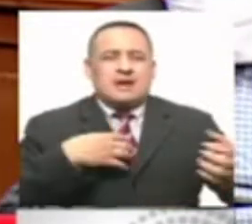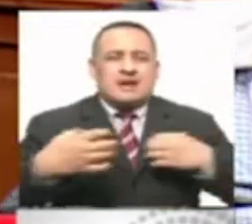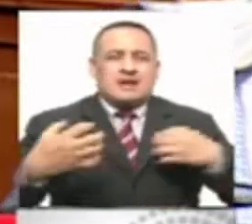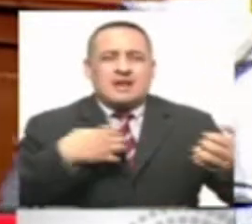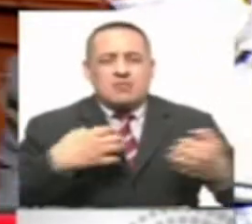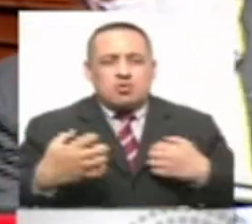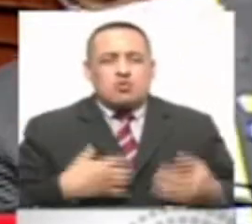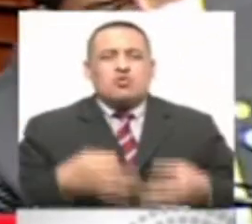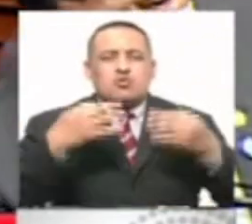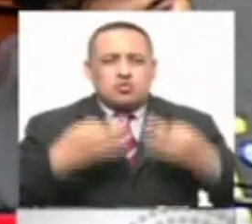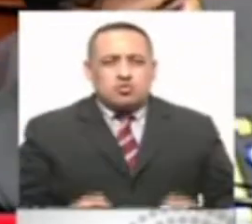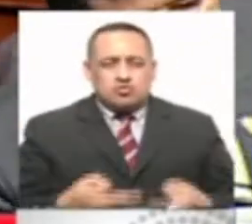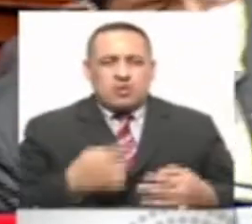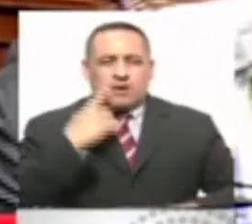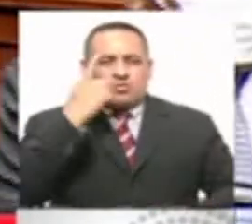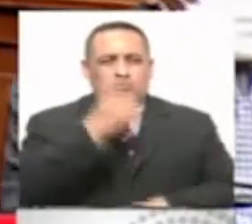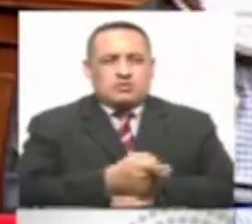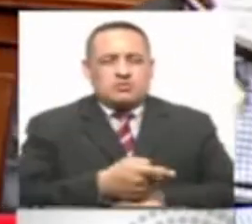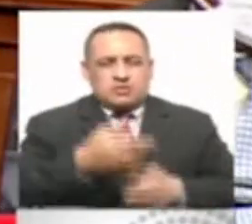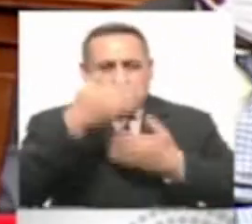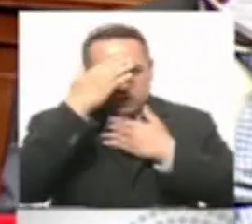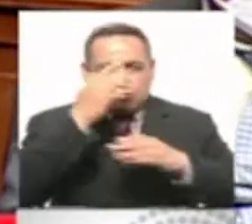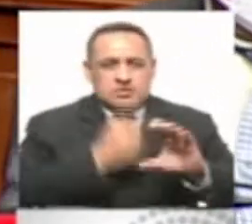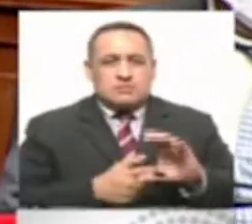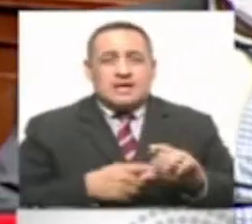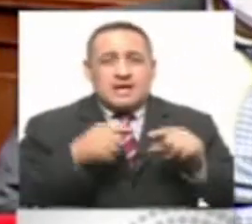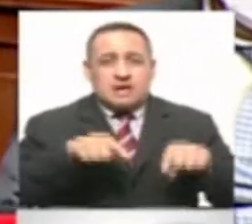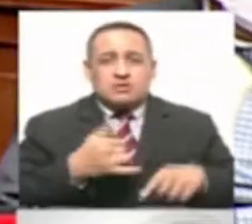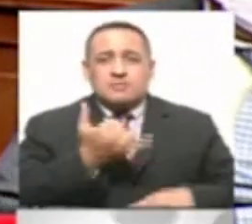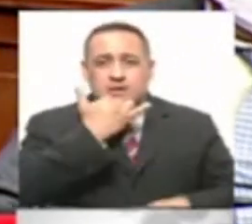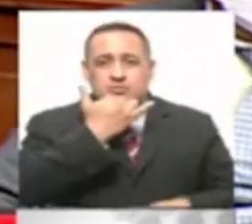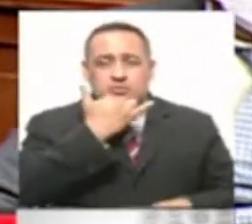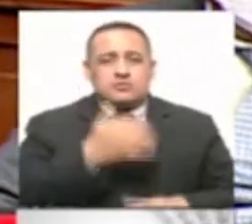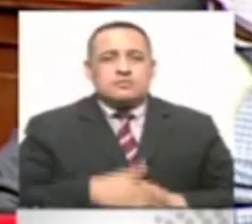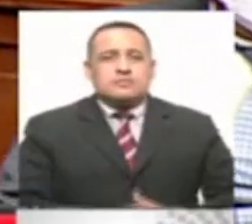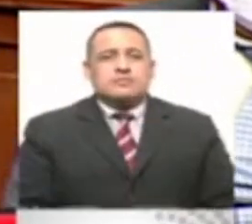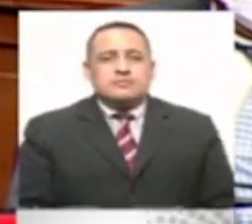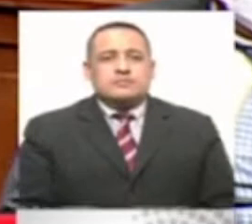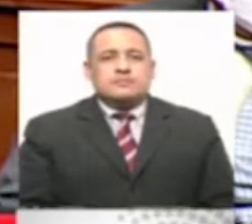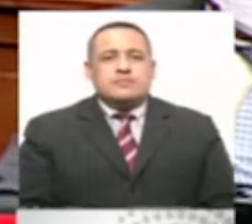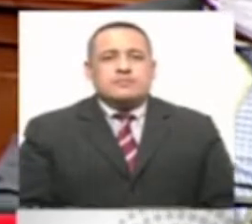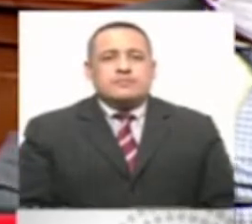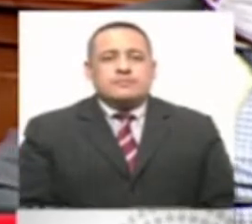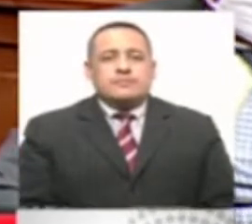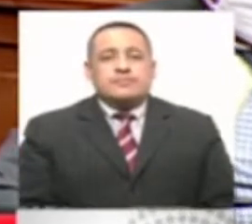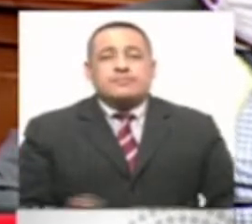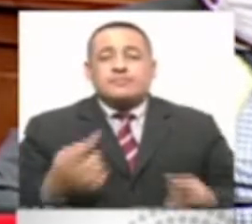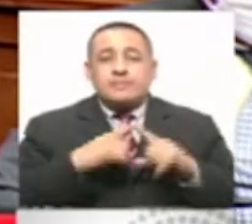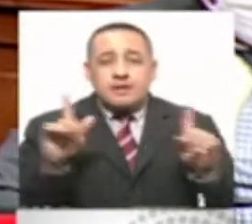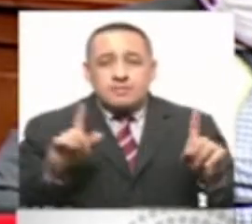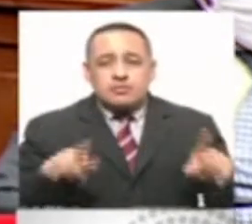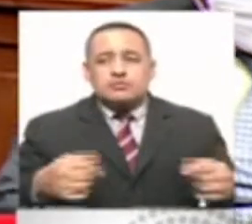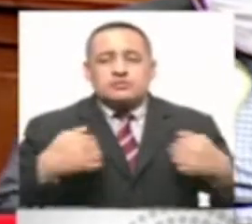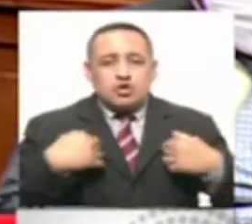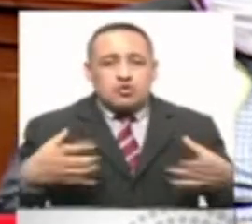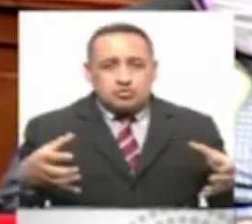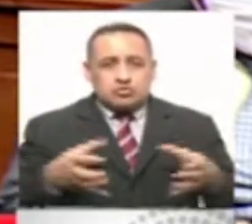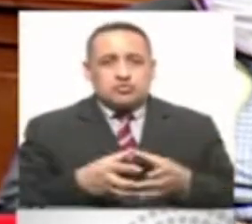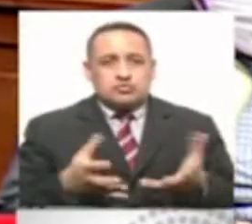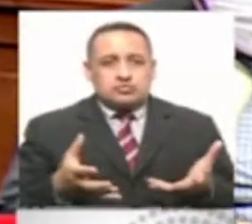justo acusándole de terrorismo. Eso es lo que ha sucedido. Pero sin embargo,